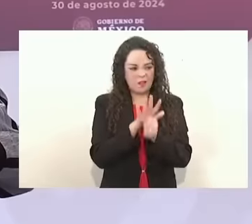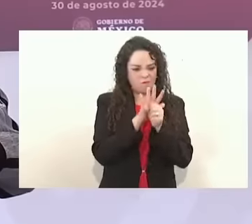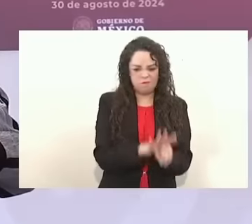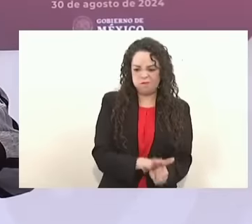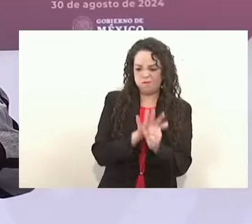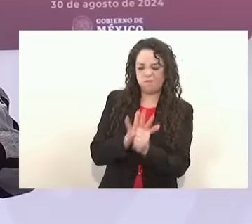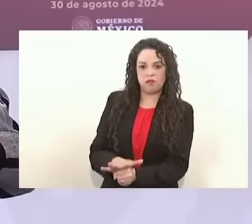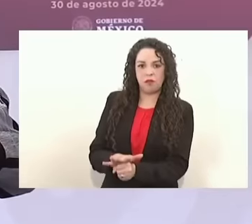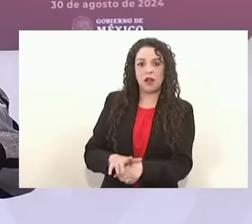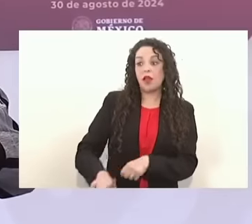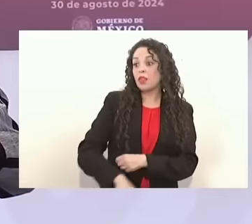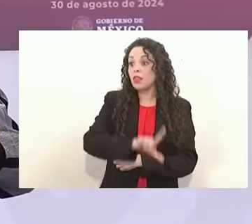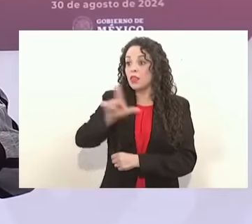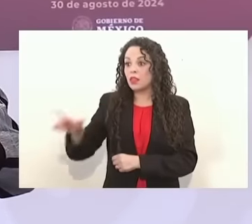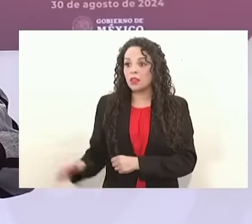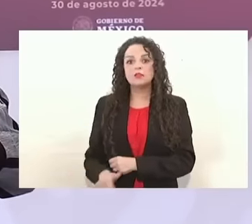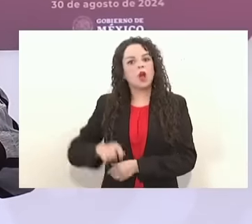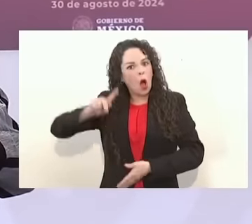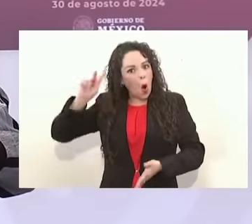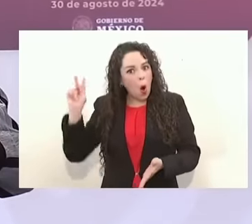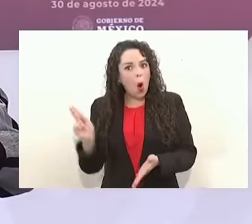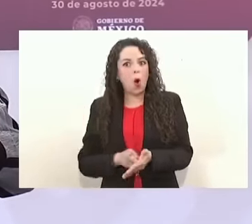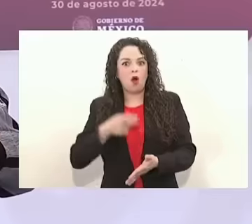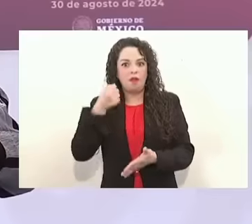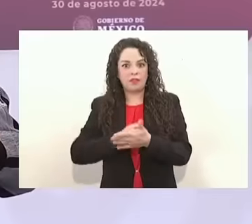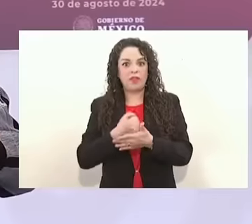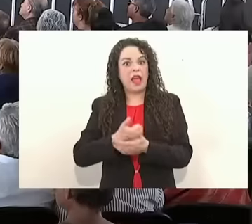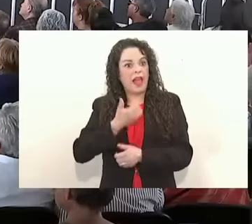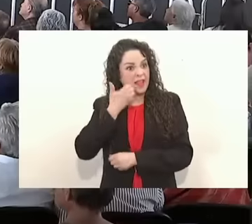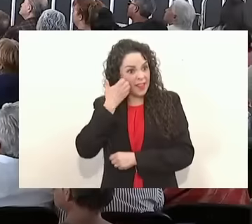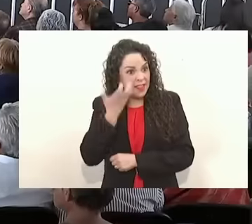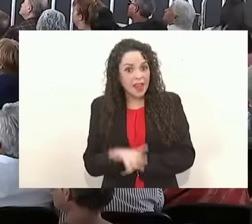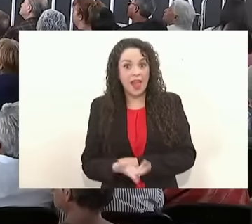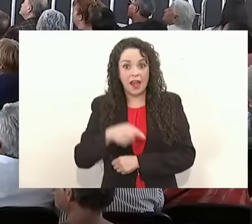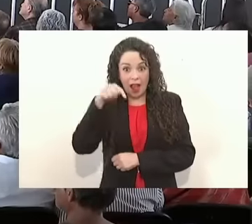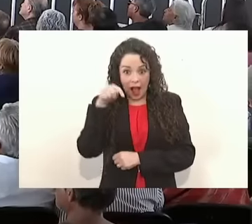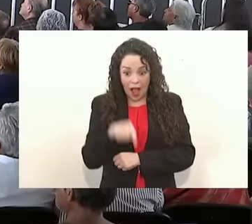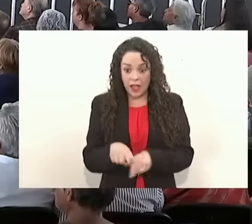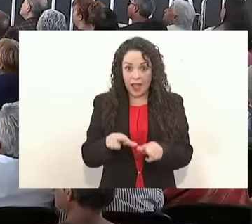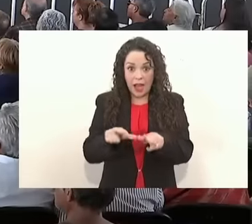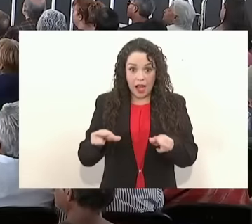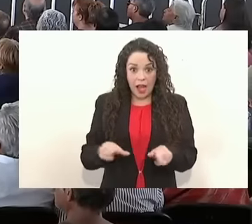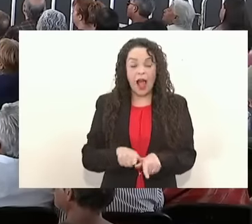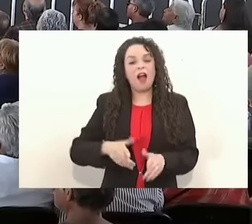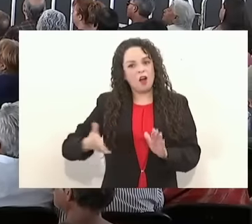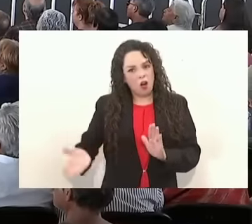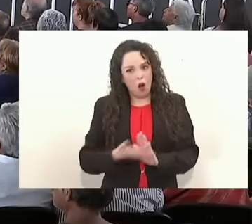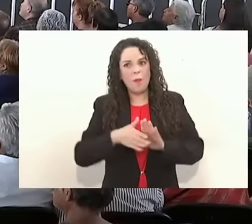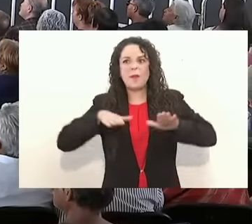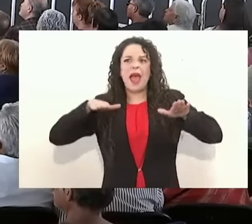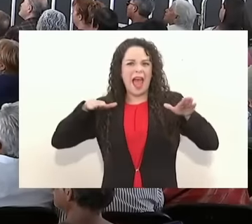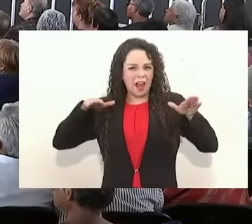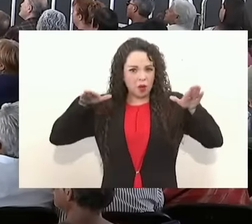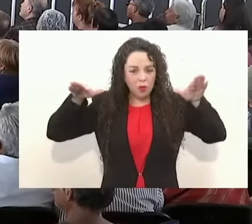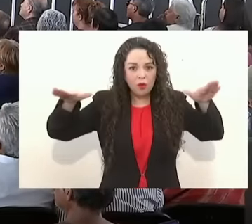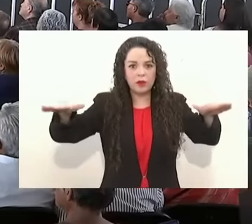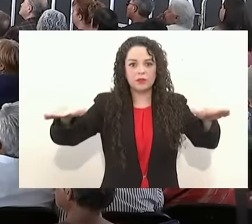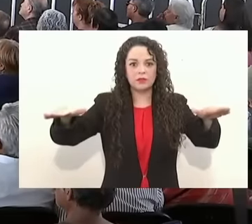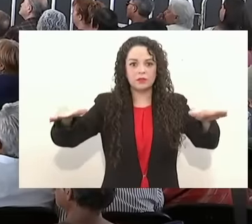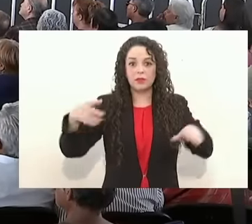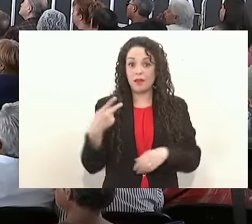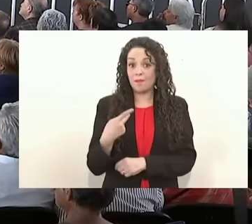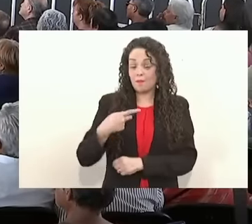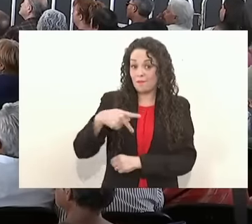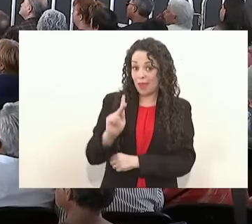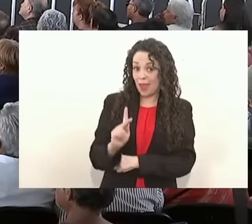nuevamente construir el aeropuerto aquí en el Lago de Texcoco. Pero en 2018, el